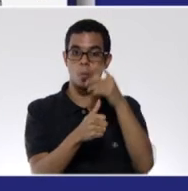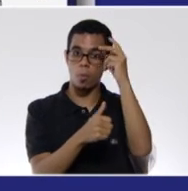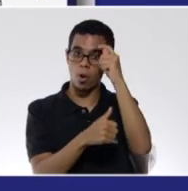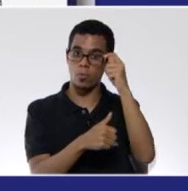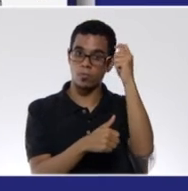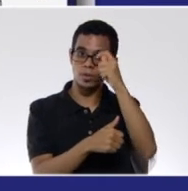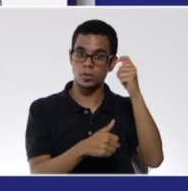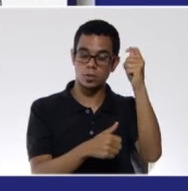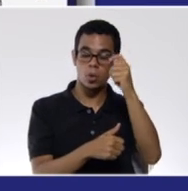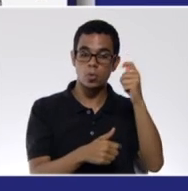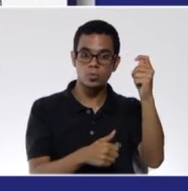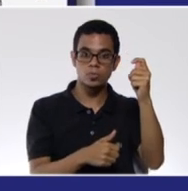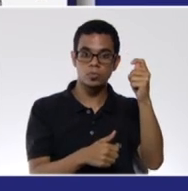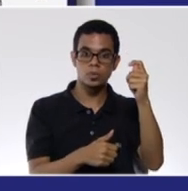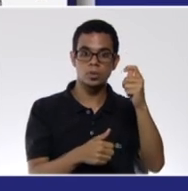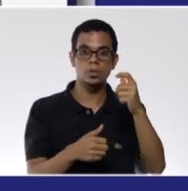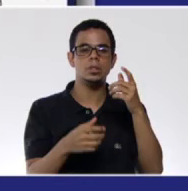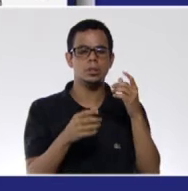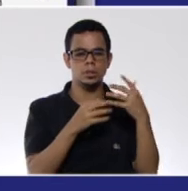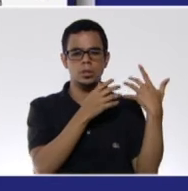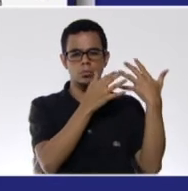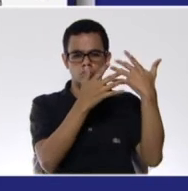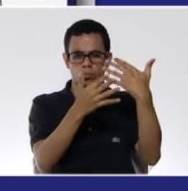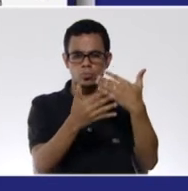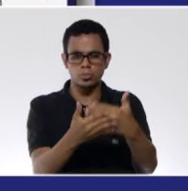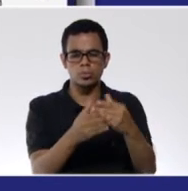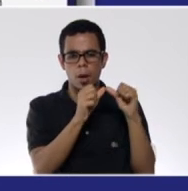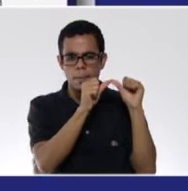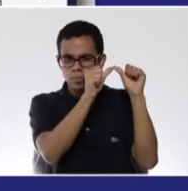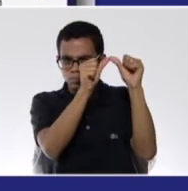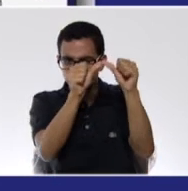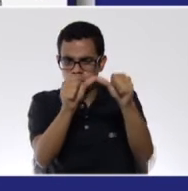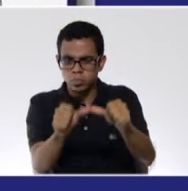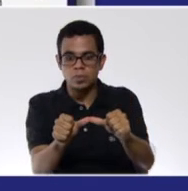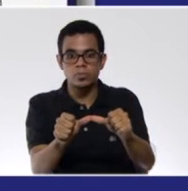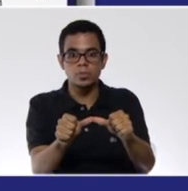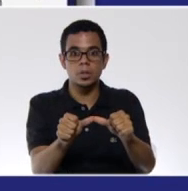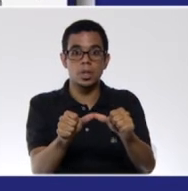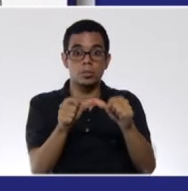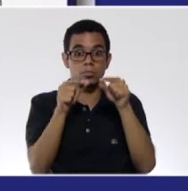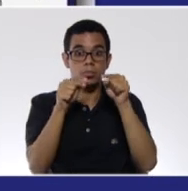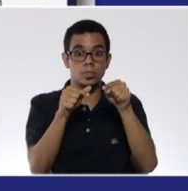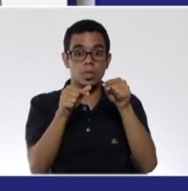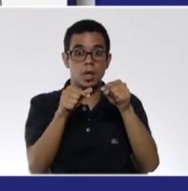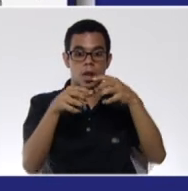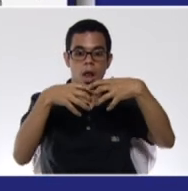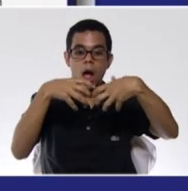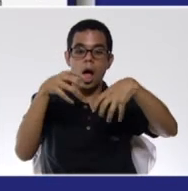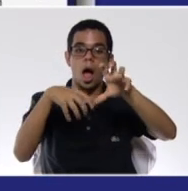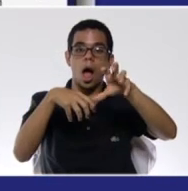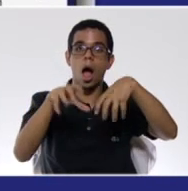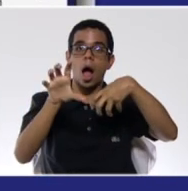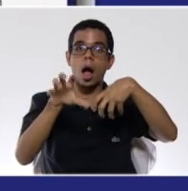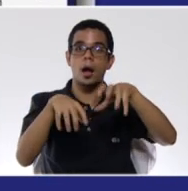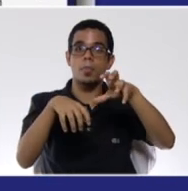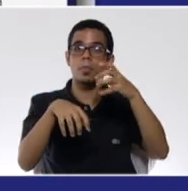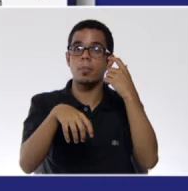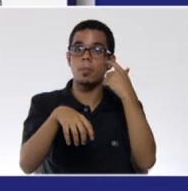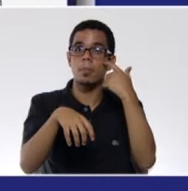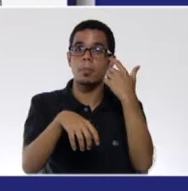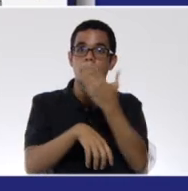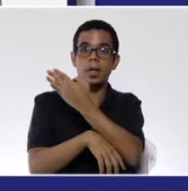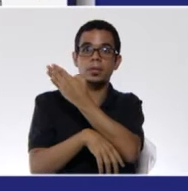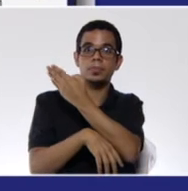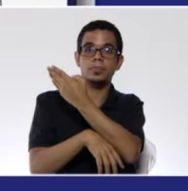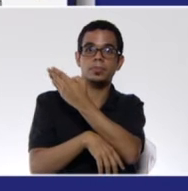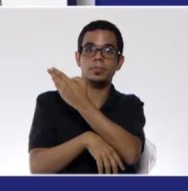años prevalecen en la actualidad. Un ejemplo de ello se aplica en las campanas de viento, en las que tubos